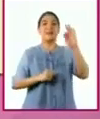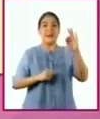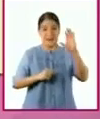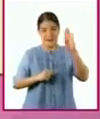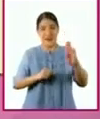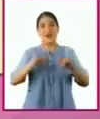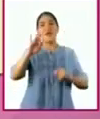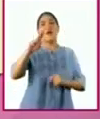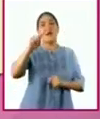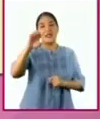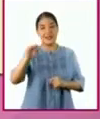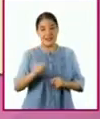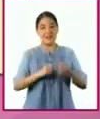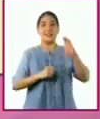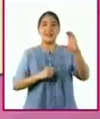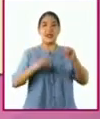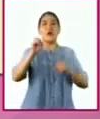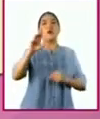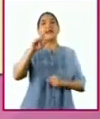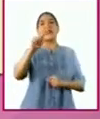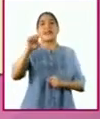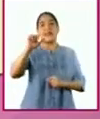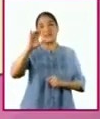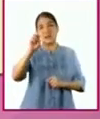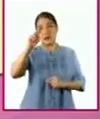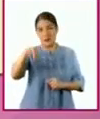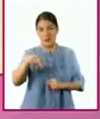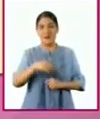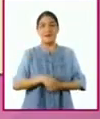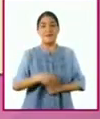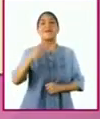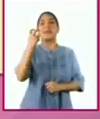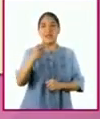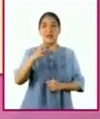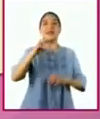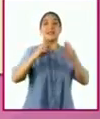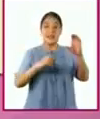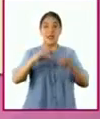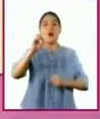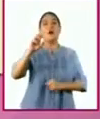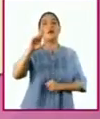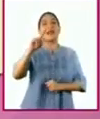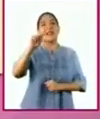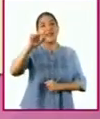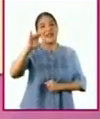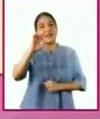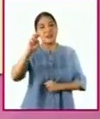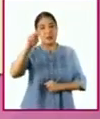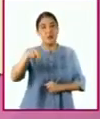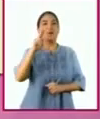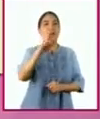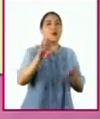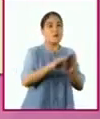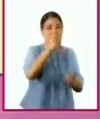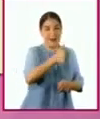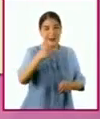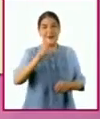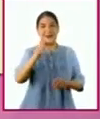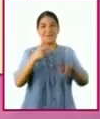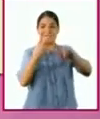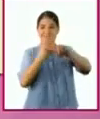Orientación. Así es, la Rosa de los Vientos nos auxilia indicándonos cada uno de los puntos cardinales.